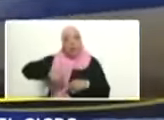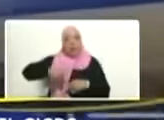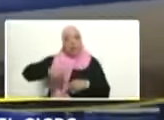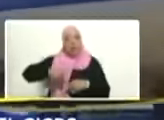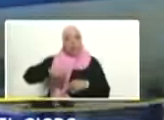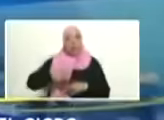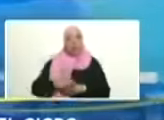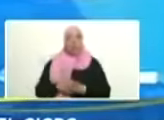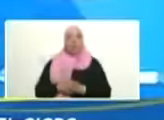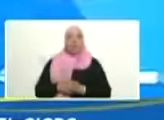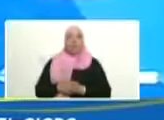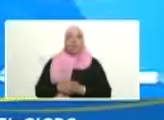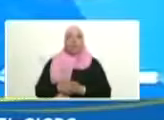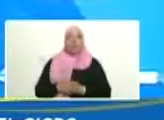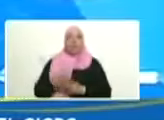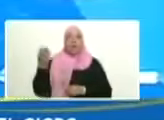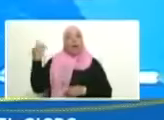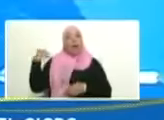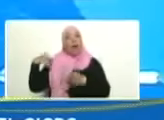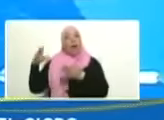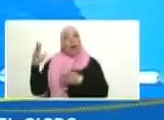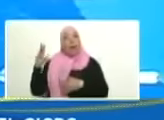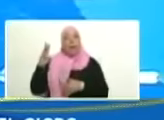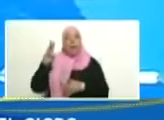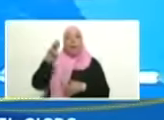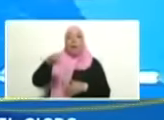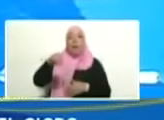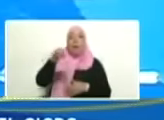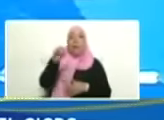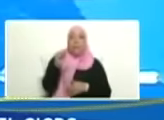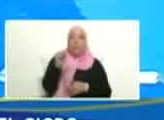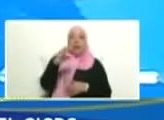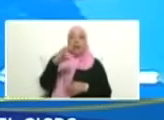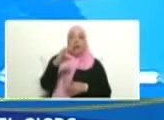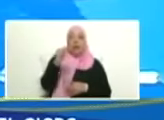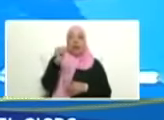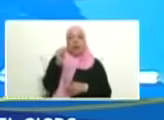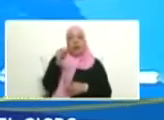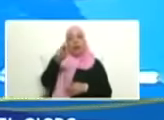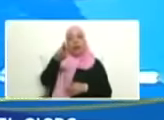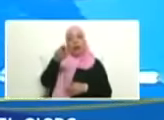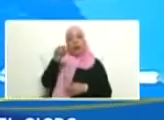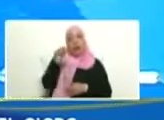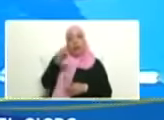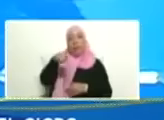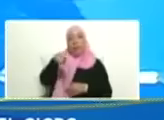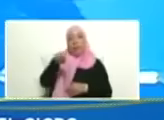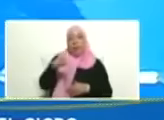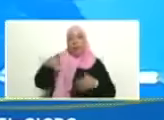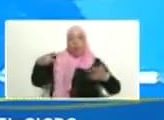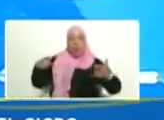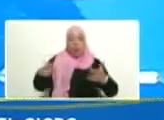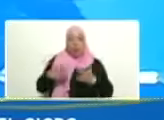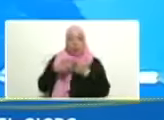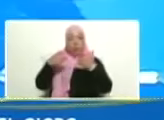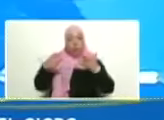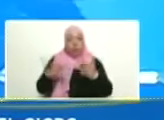Maracapana, se llamaba para entonces, la batalla de Maracapana. Aquí llegó